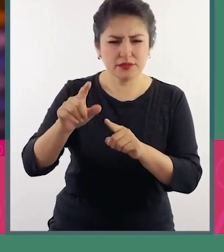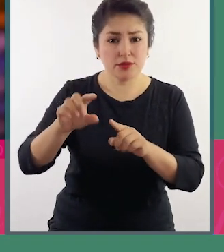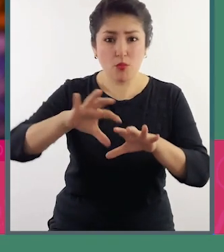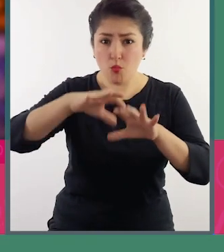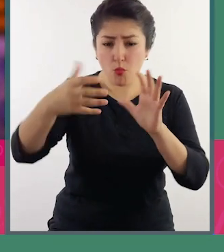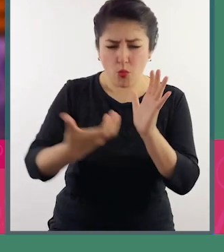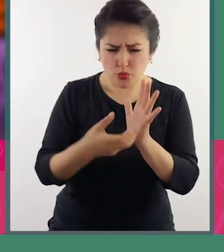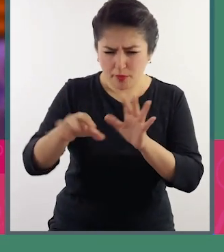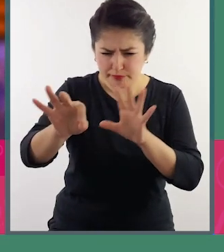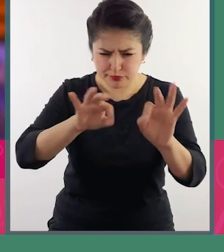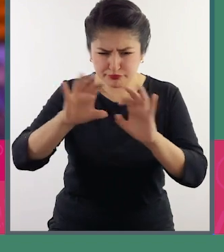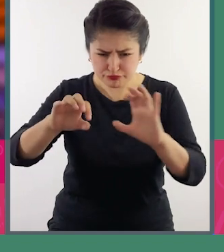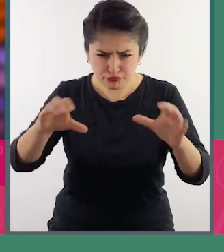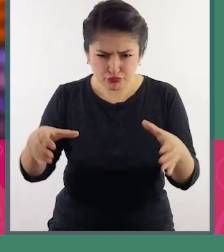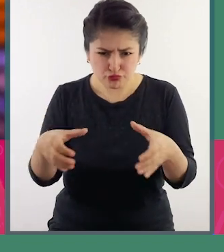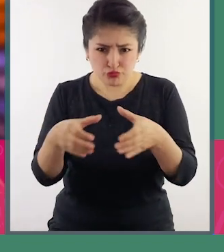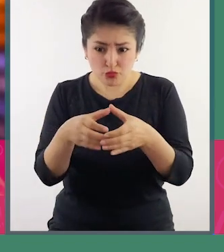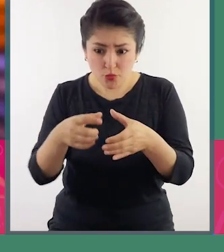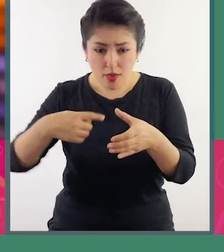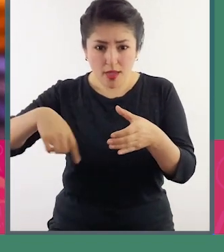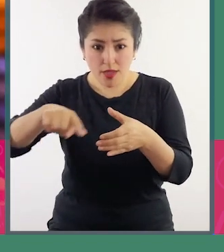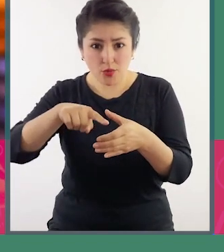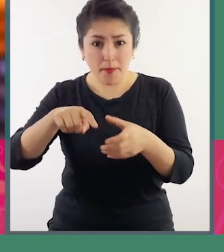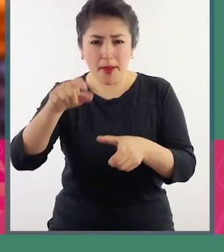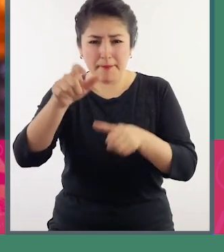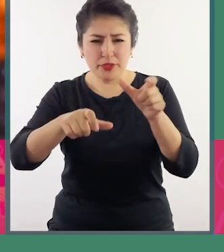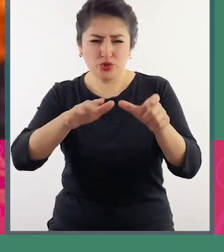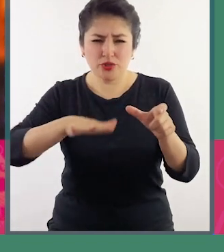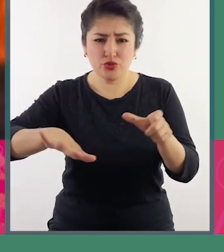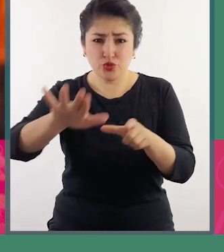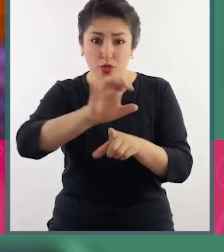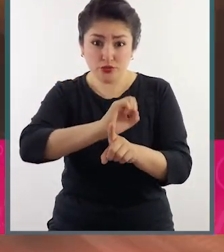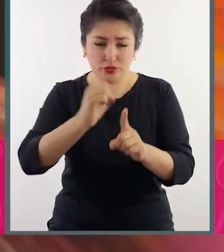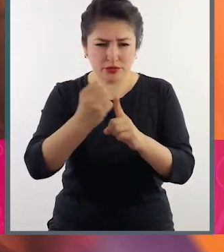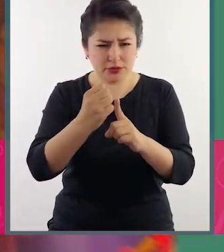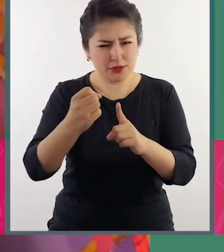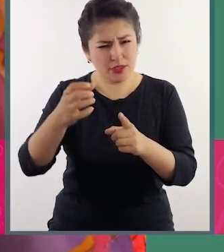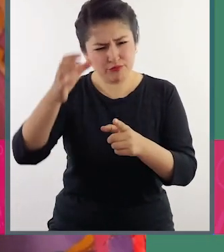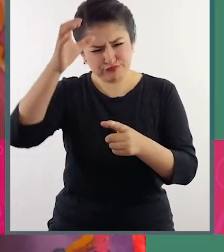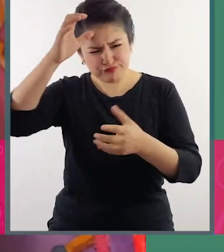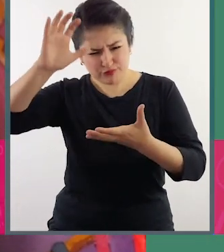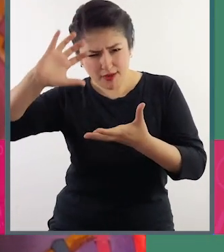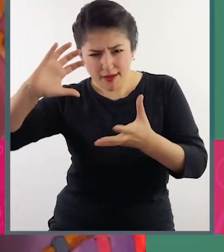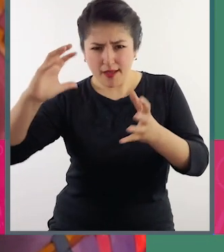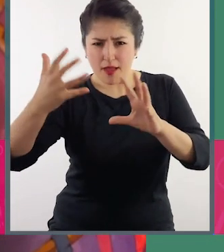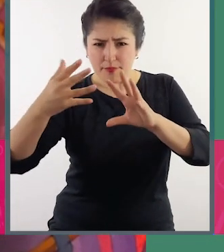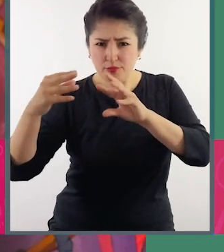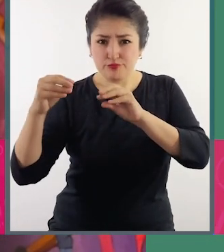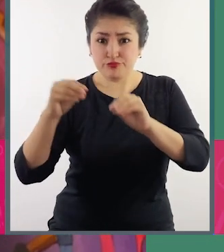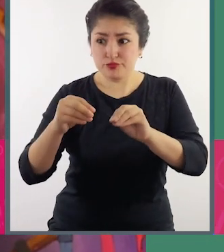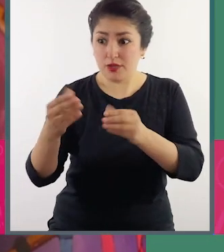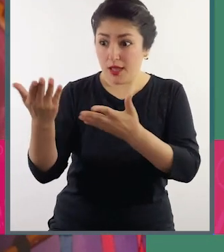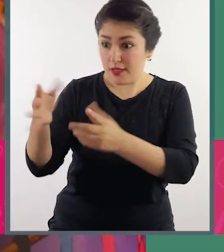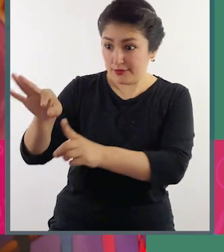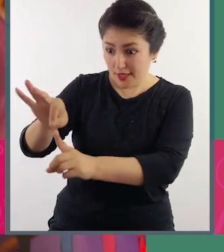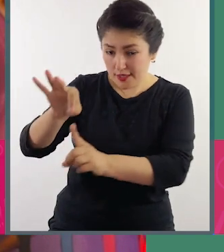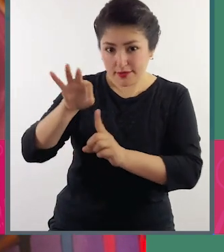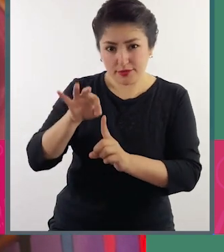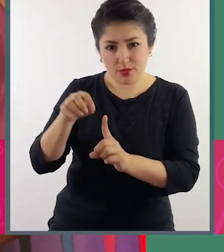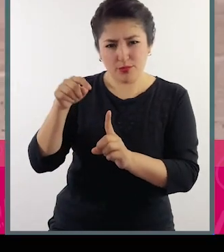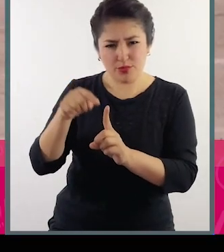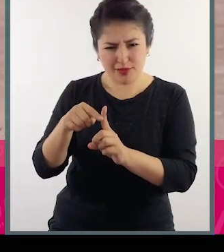selecto grupo de líderes emergentes que están marcando un cambio significativo en el mundo. A Lenin lo